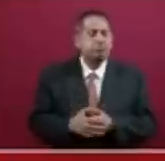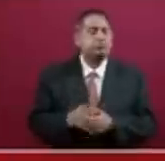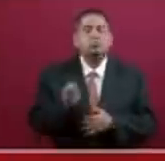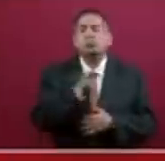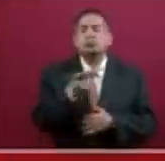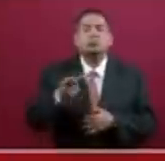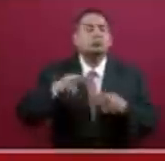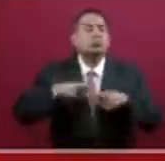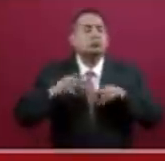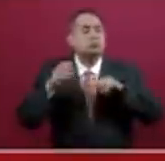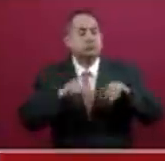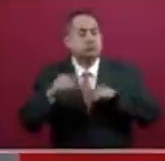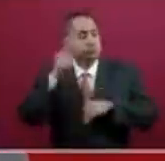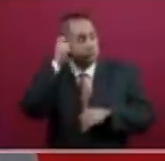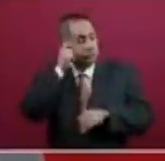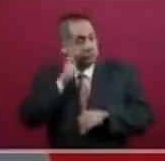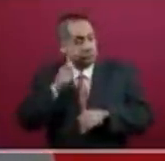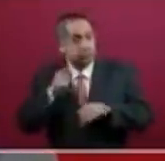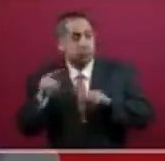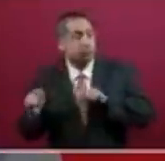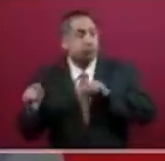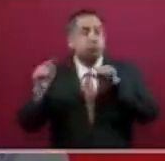trabajadores de Guerrero,